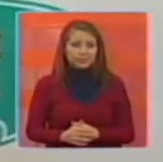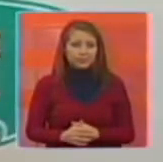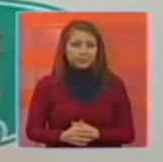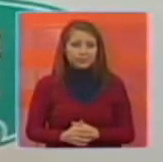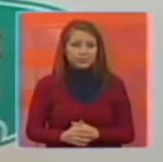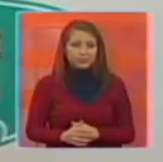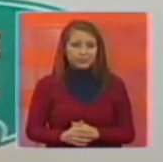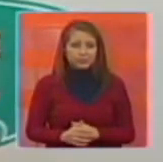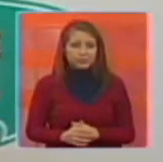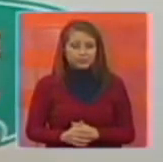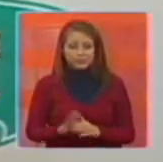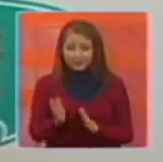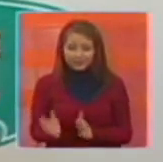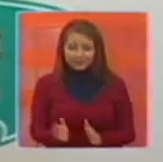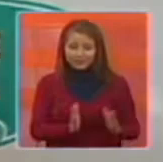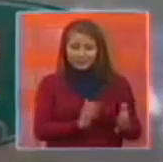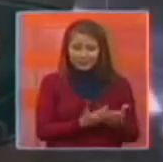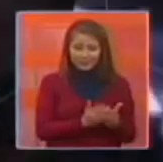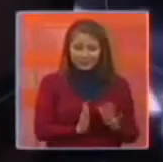voy a mover esto para acá.